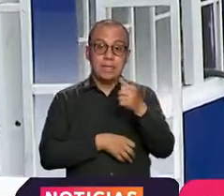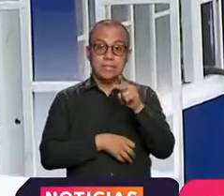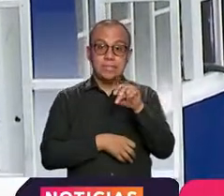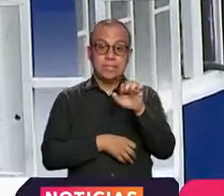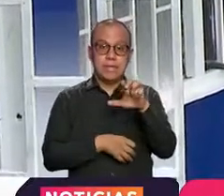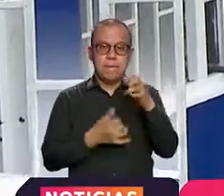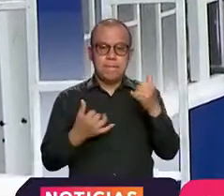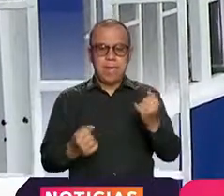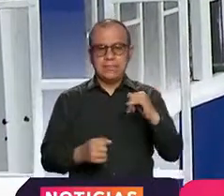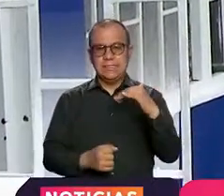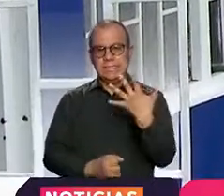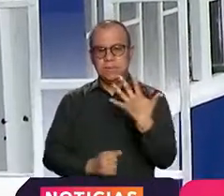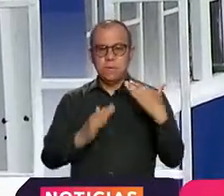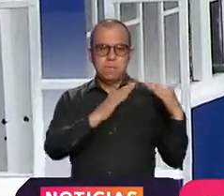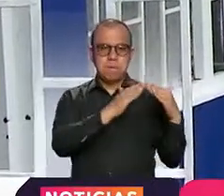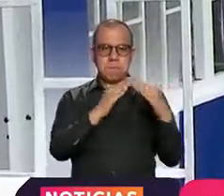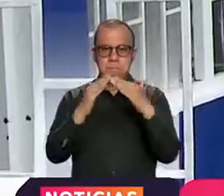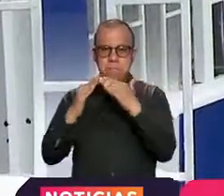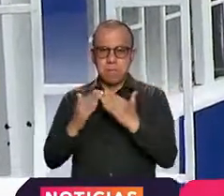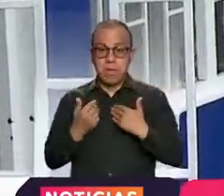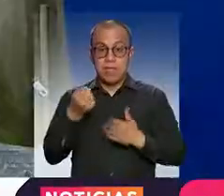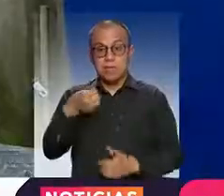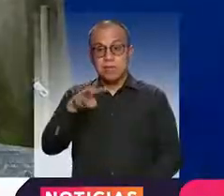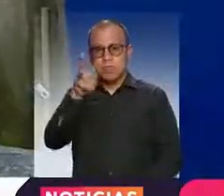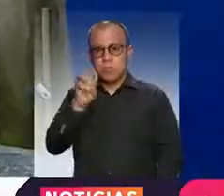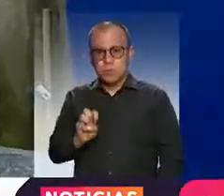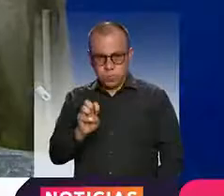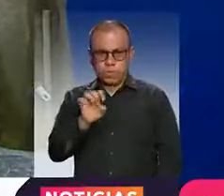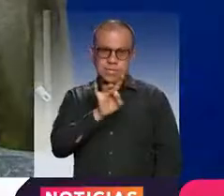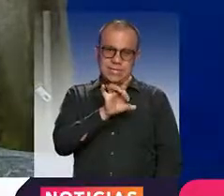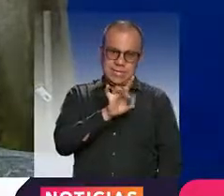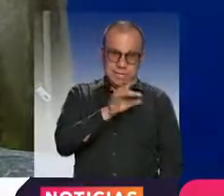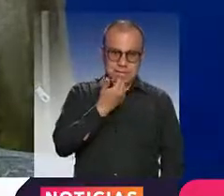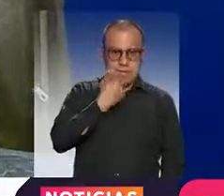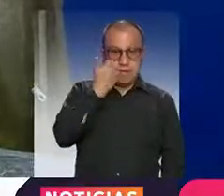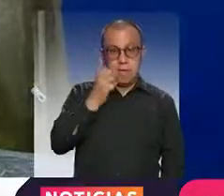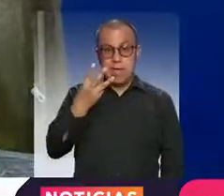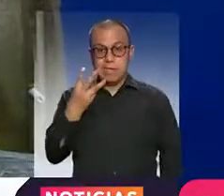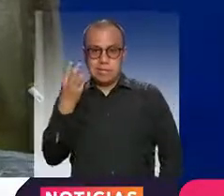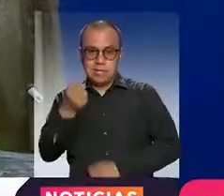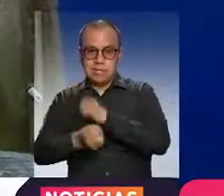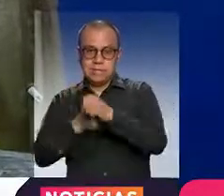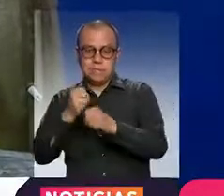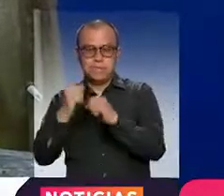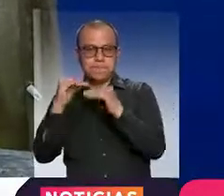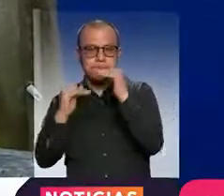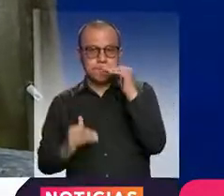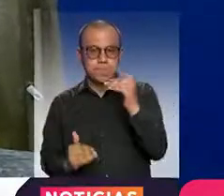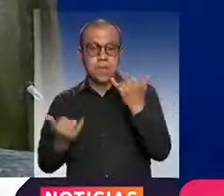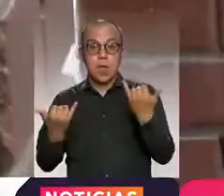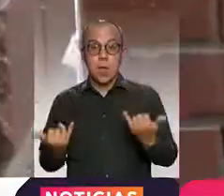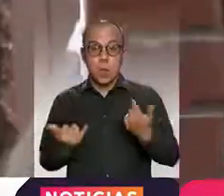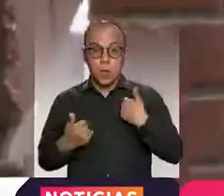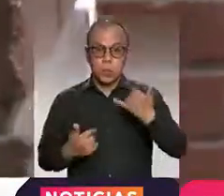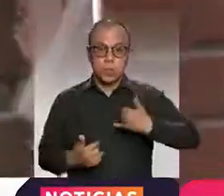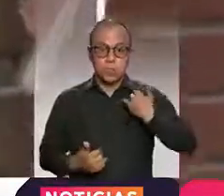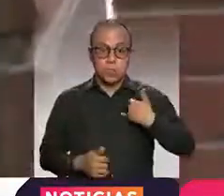levemente 5 viviendas, 18 personas, 15 adultos y 3 menores. Bomberos de Cundinamarca